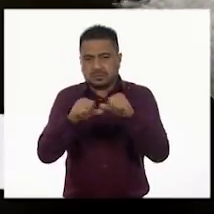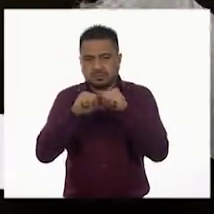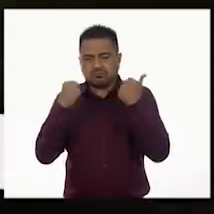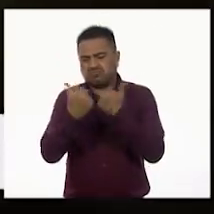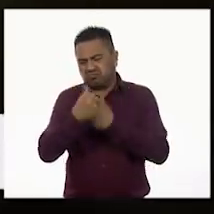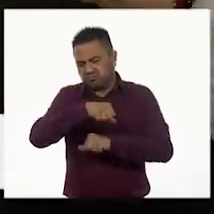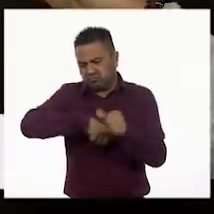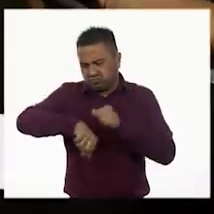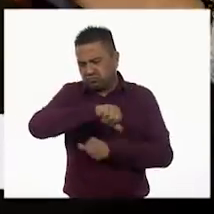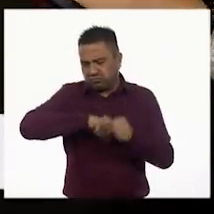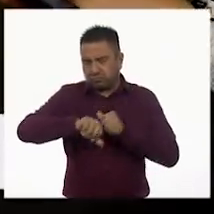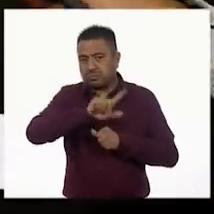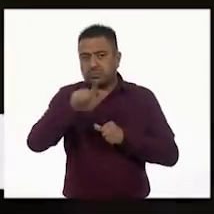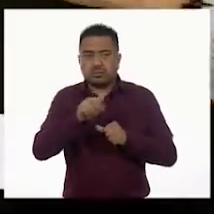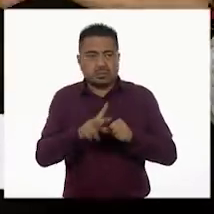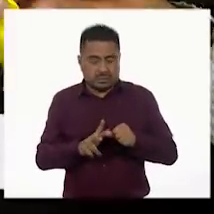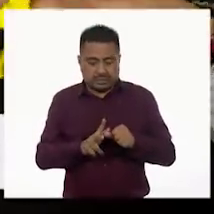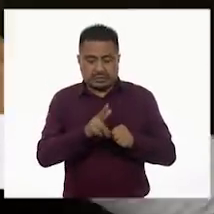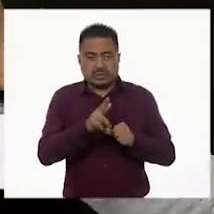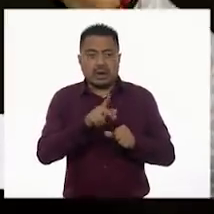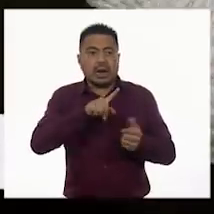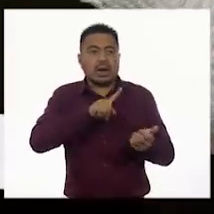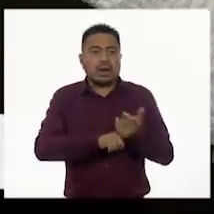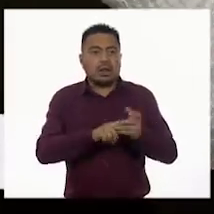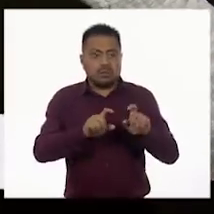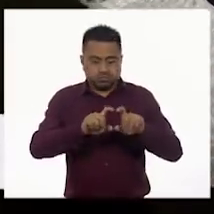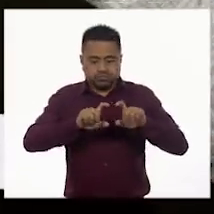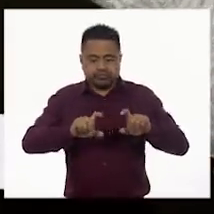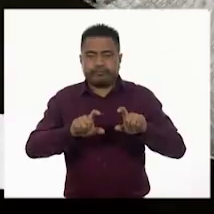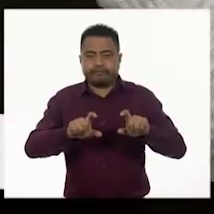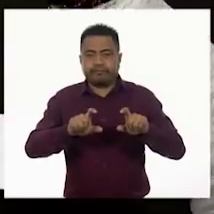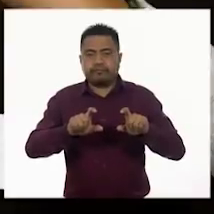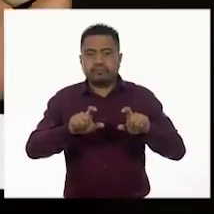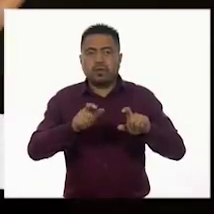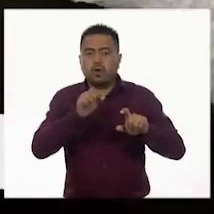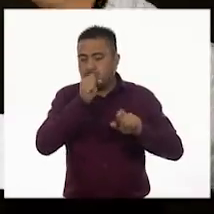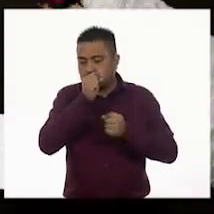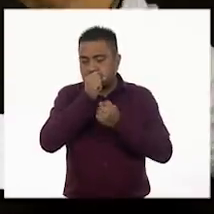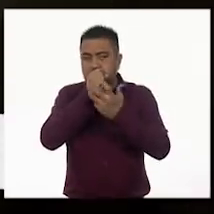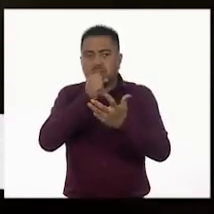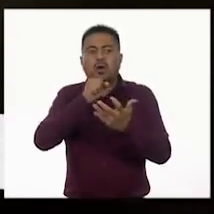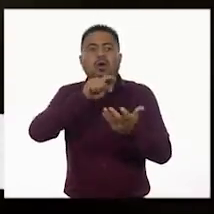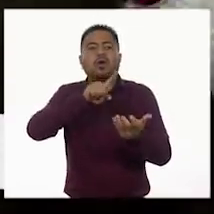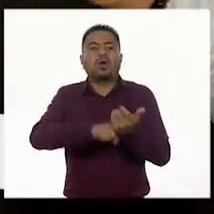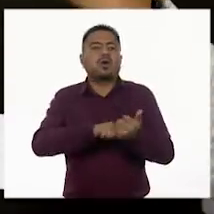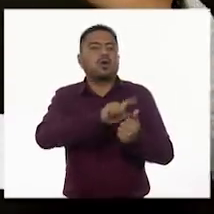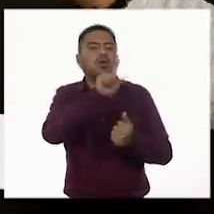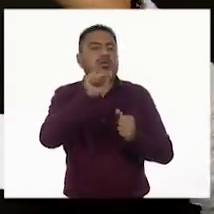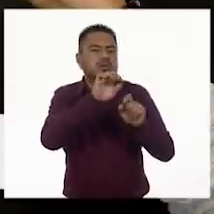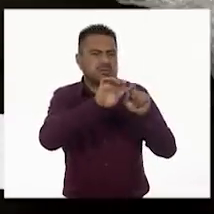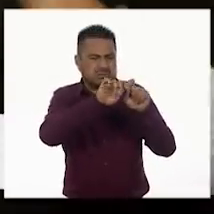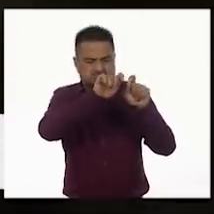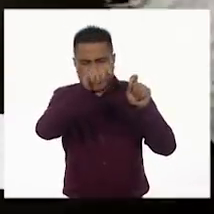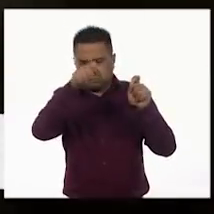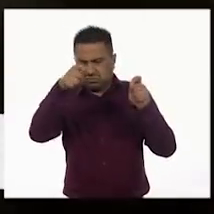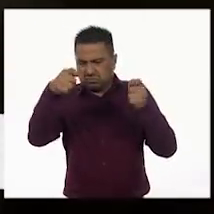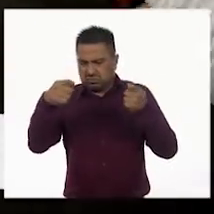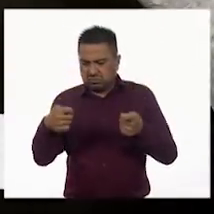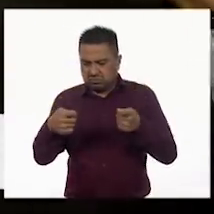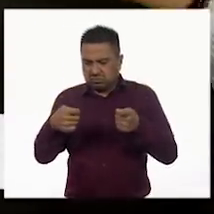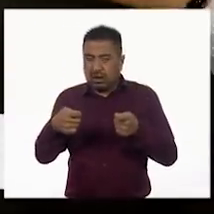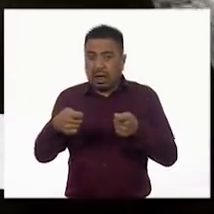cartón. Después cortaremos la parte ancha del globo y lo colocamos al extremo del tubo donde pusimos